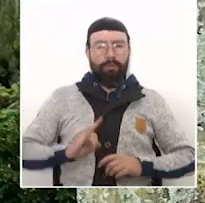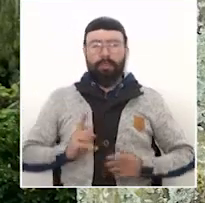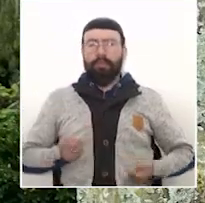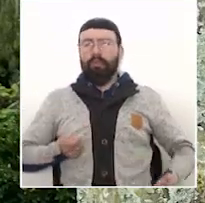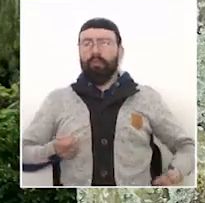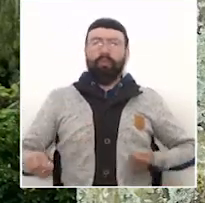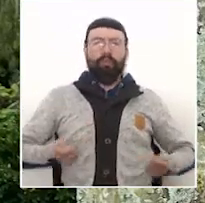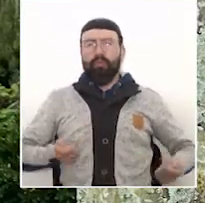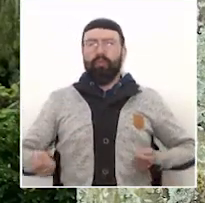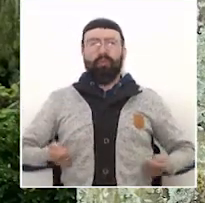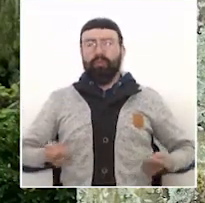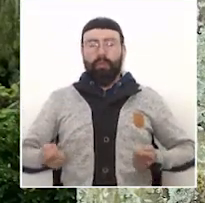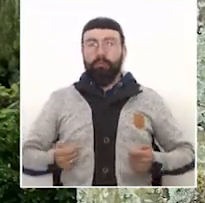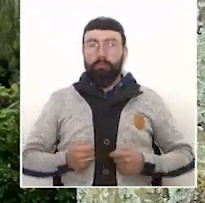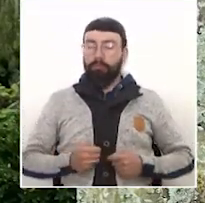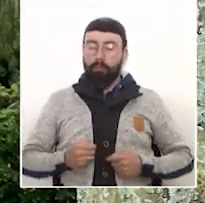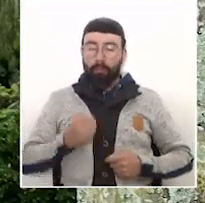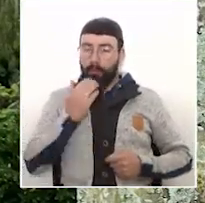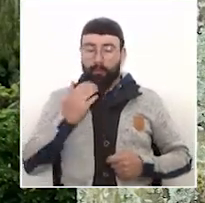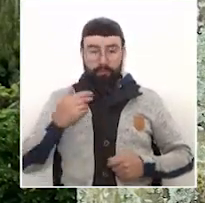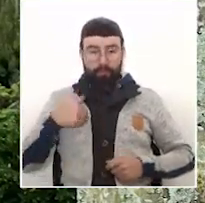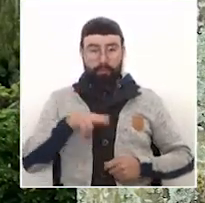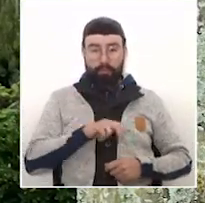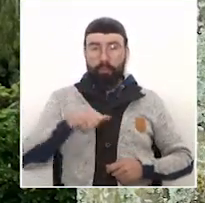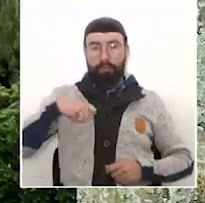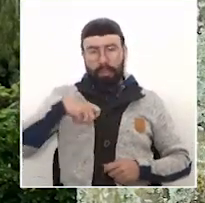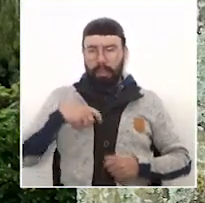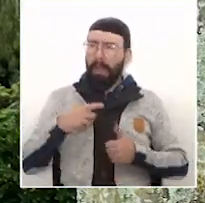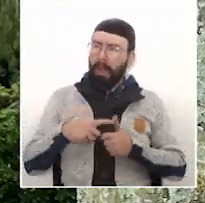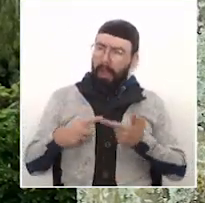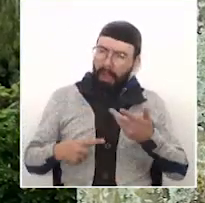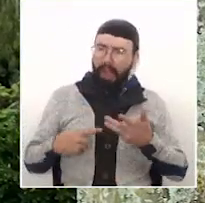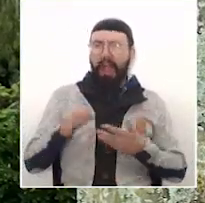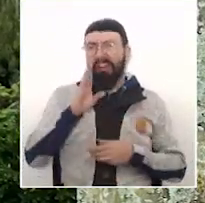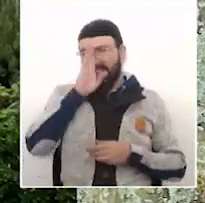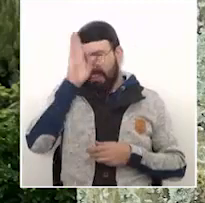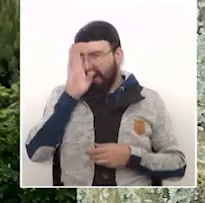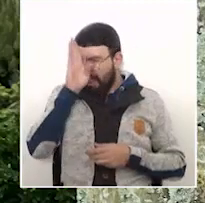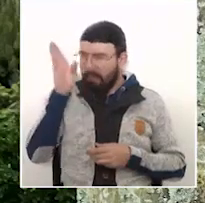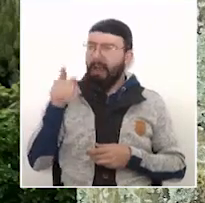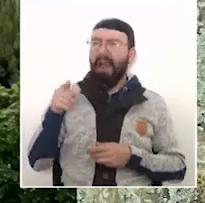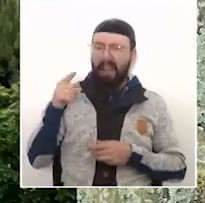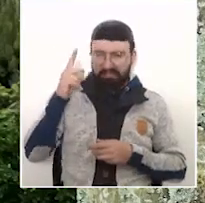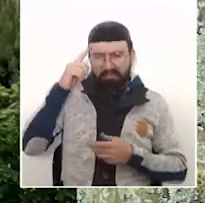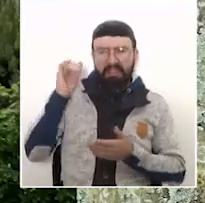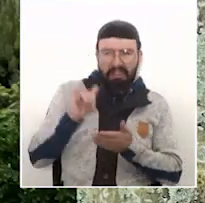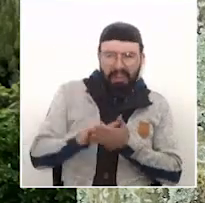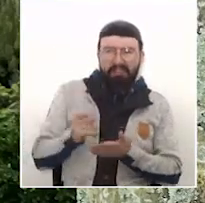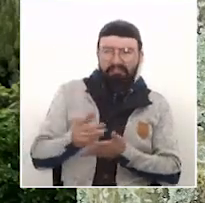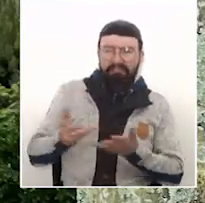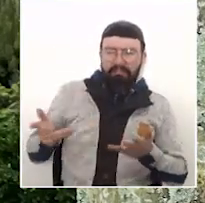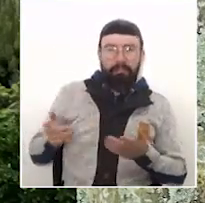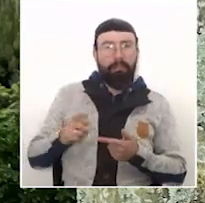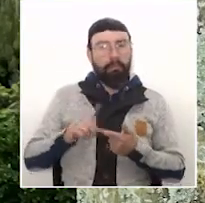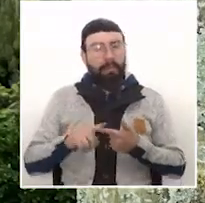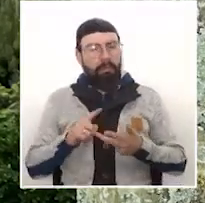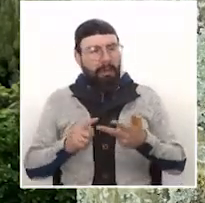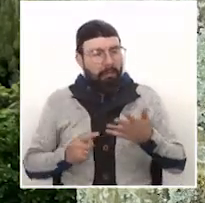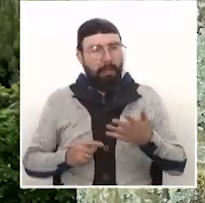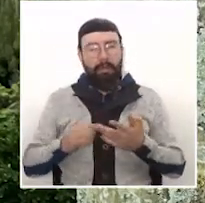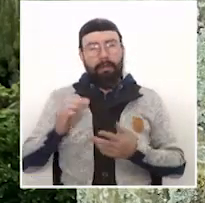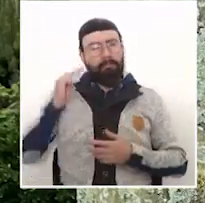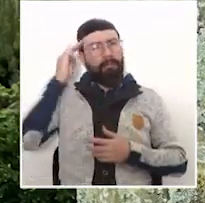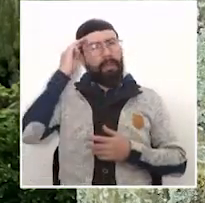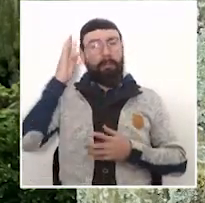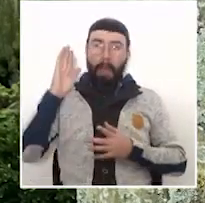humanos. Nosotros tenemos un sistema de creencias, tenemos un mundo dentro de nuestra mente con unas ideas, con